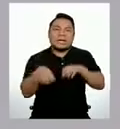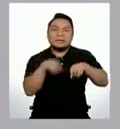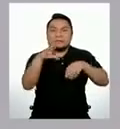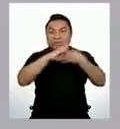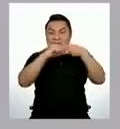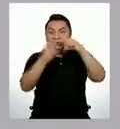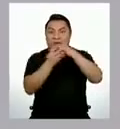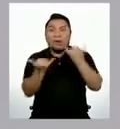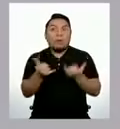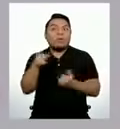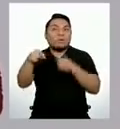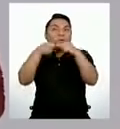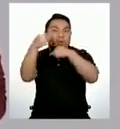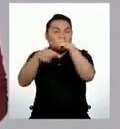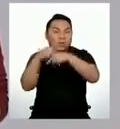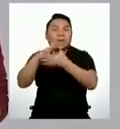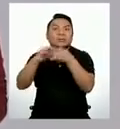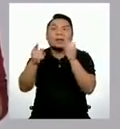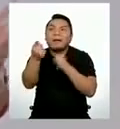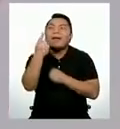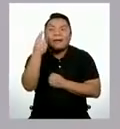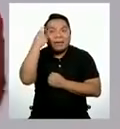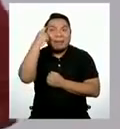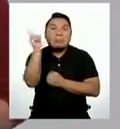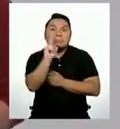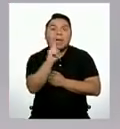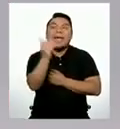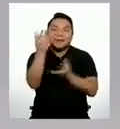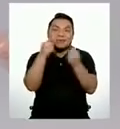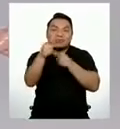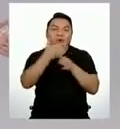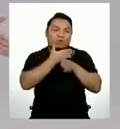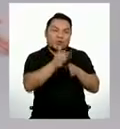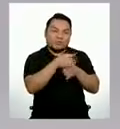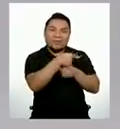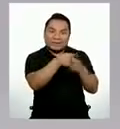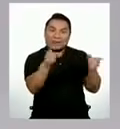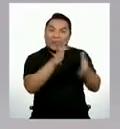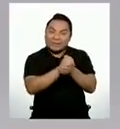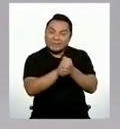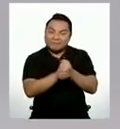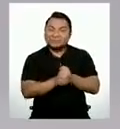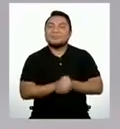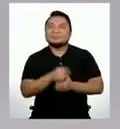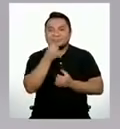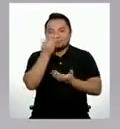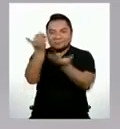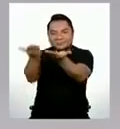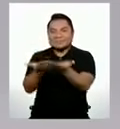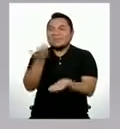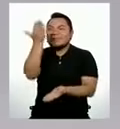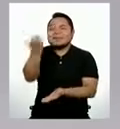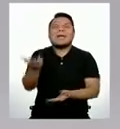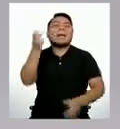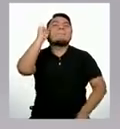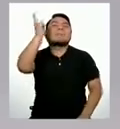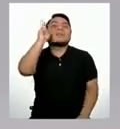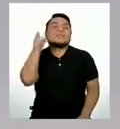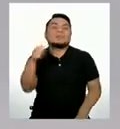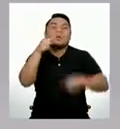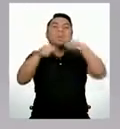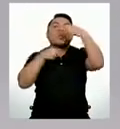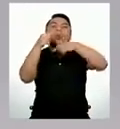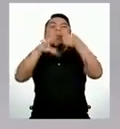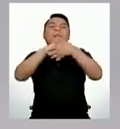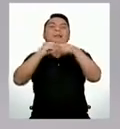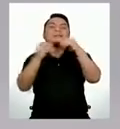de la historia que escucharemos. Y así luego podrás compartirla con quien tú quieras. Y ahora sí, démosle la bienvenida a nuestra profesora que nos contará